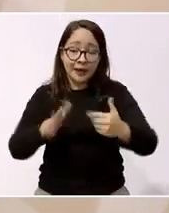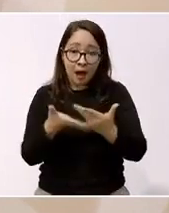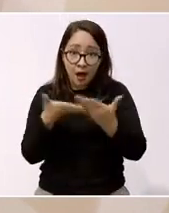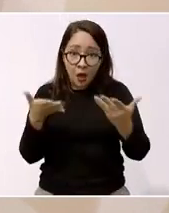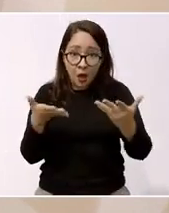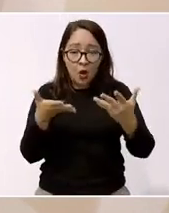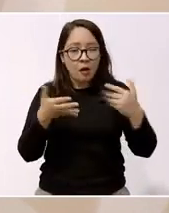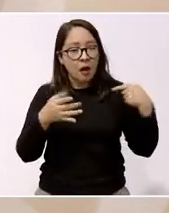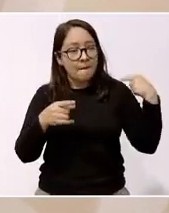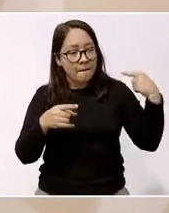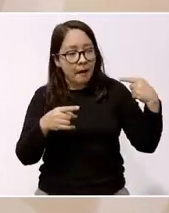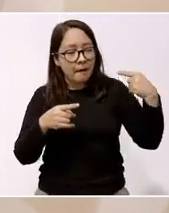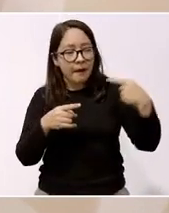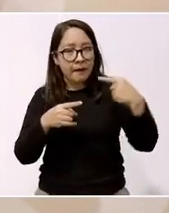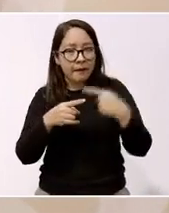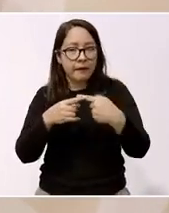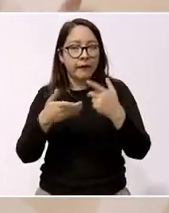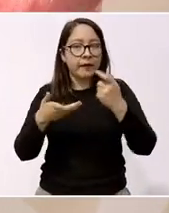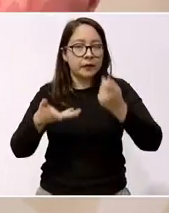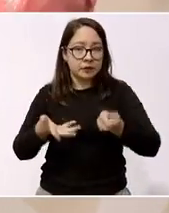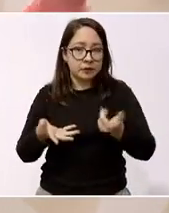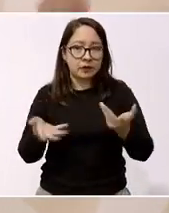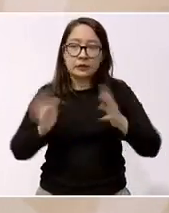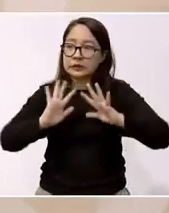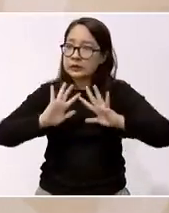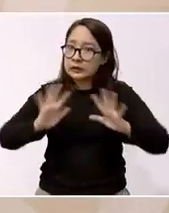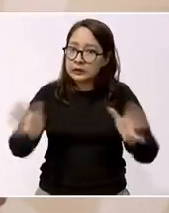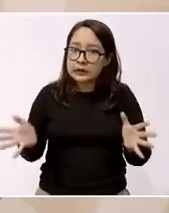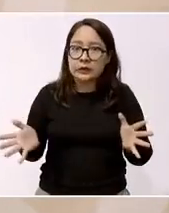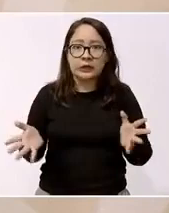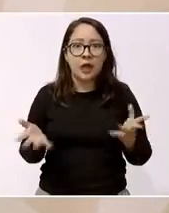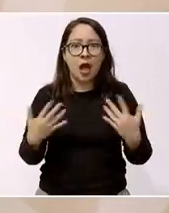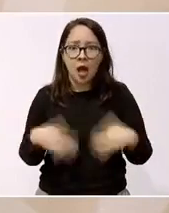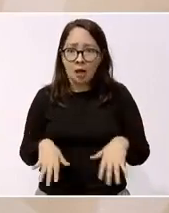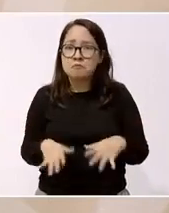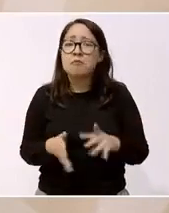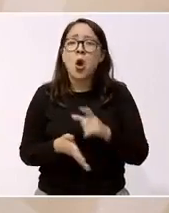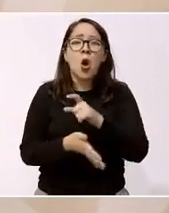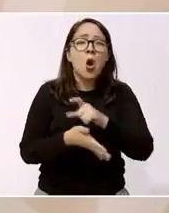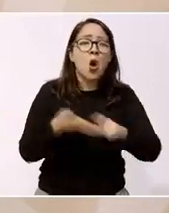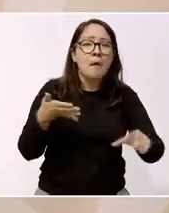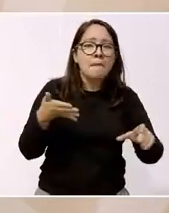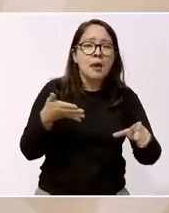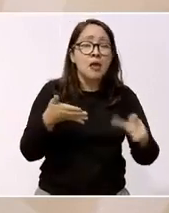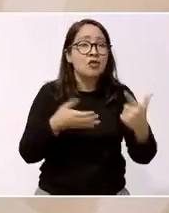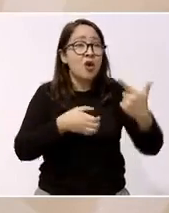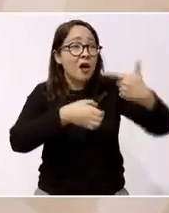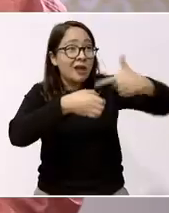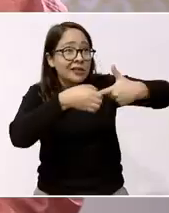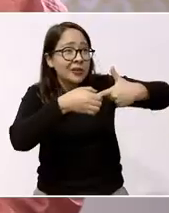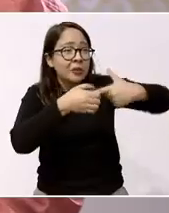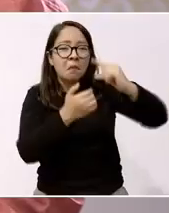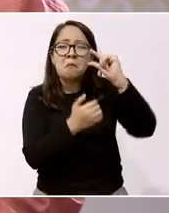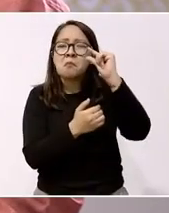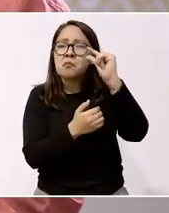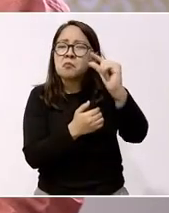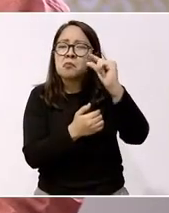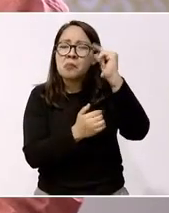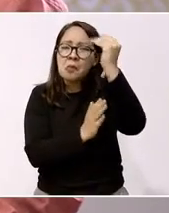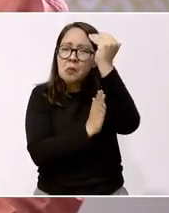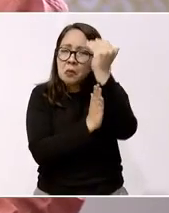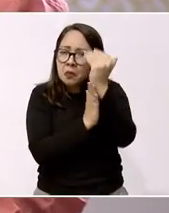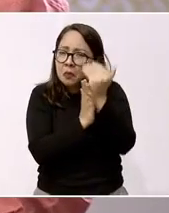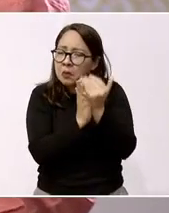resultado es que ya estamos importando, estamos comprando menos gasolinas en